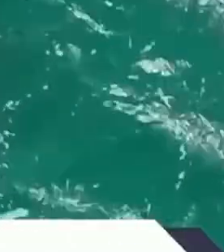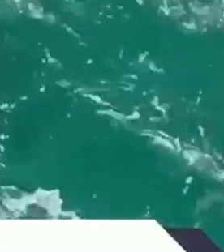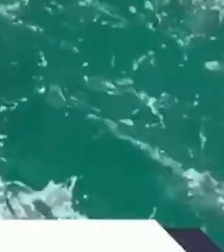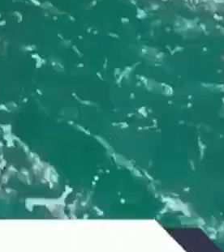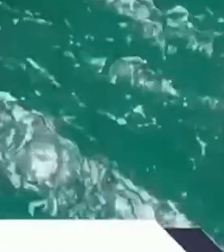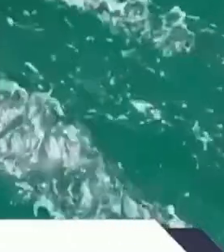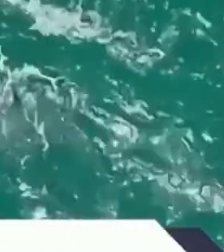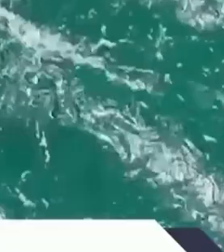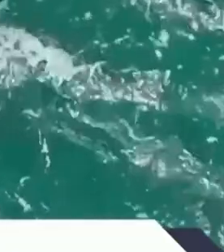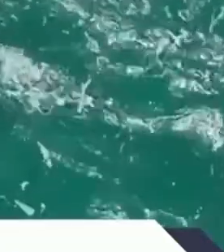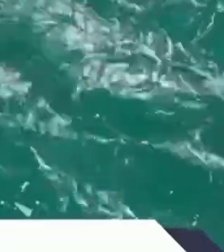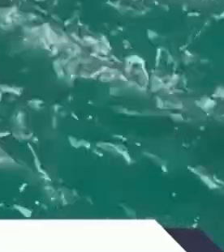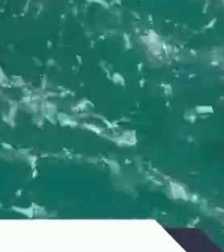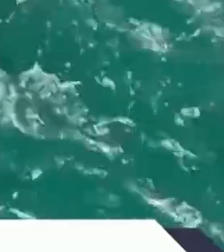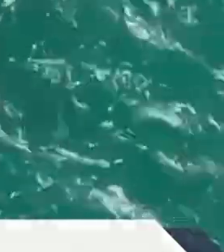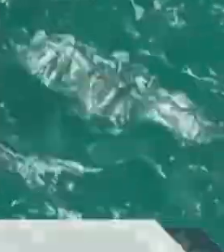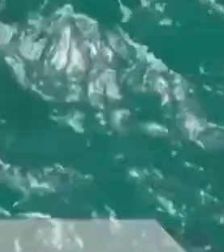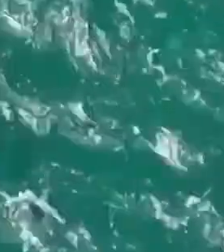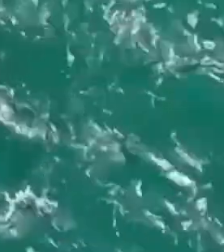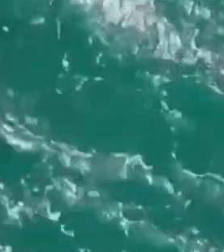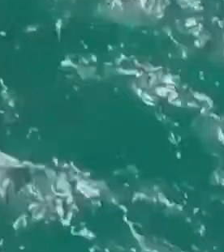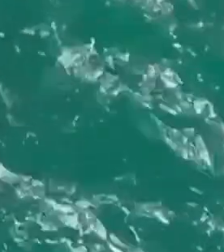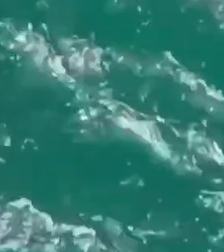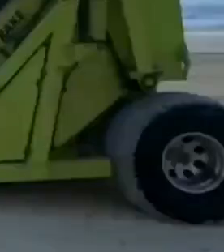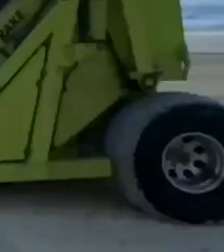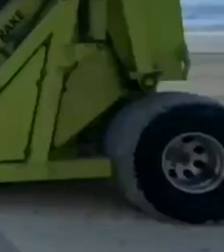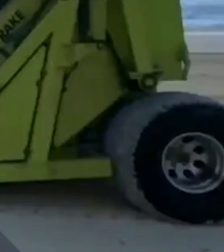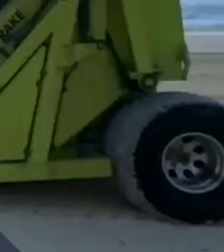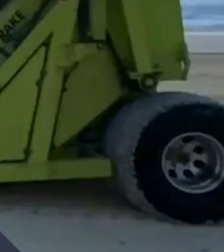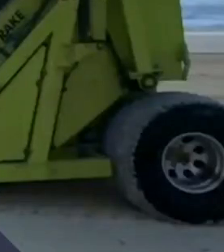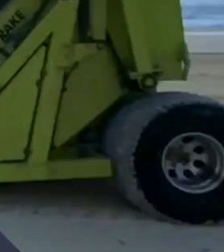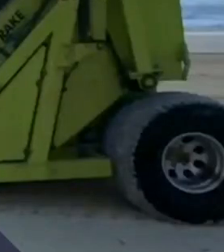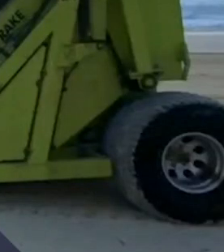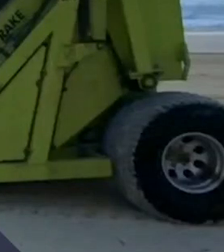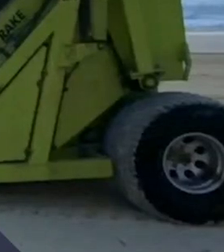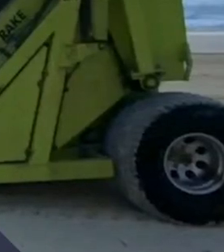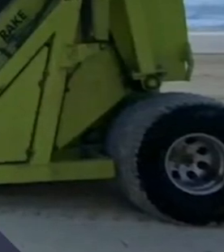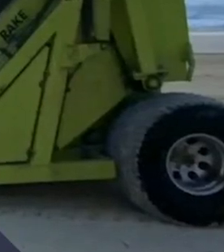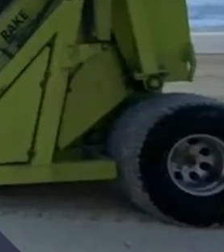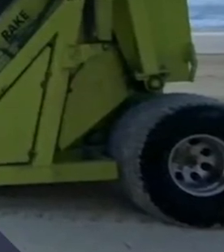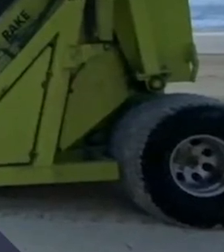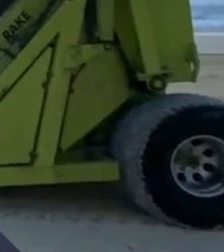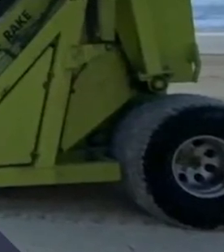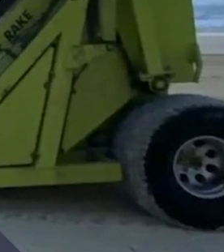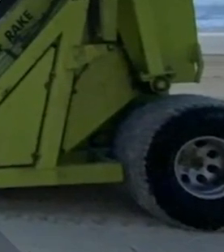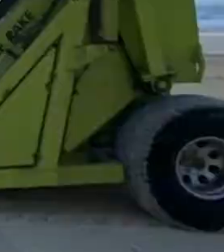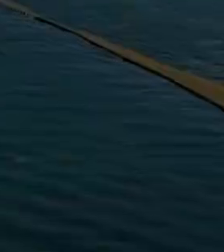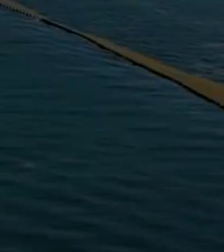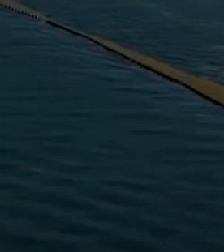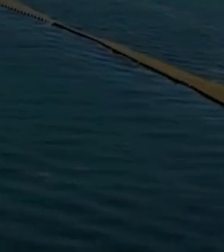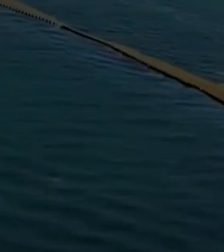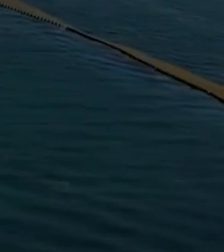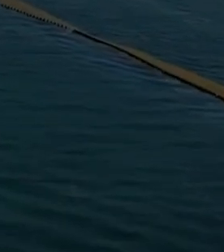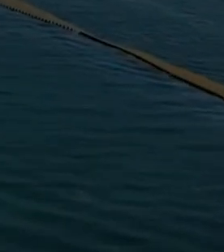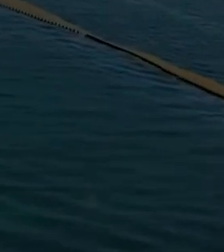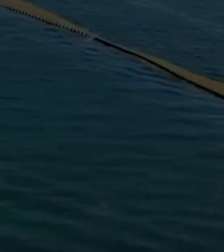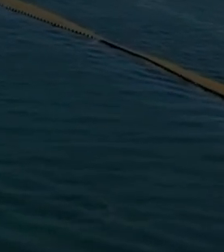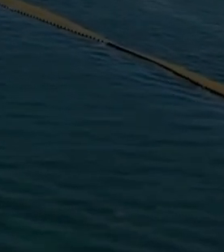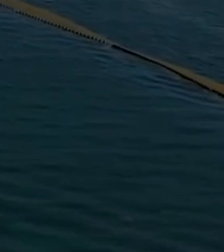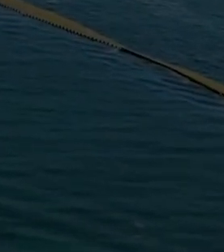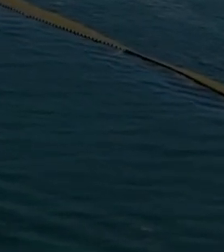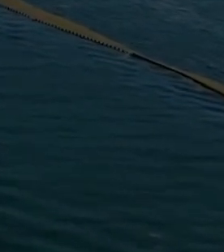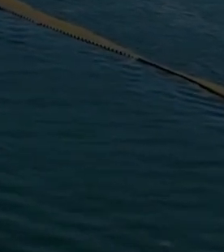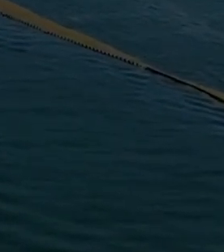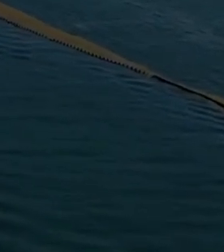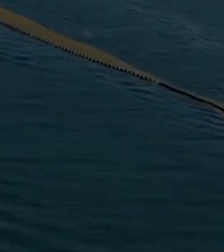12,875 metros de barrera de contención de sargazo, 4 barredoras y 4 tractores. Con la implementación de